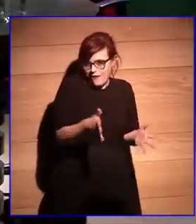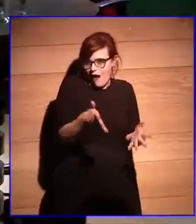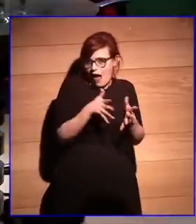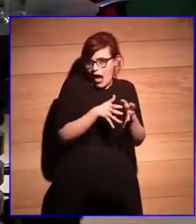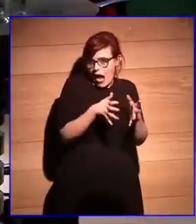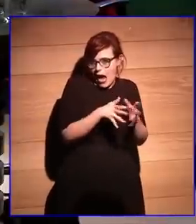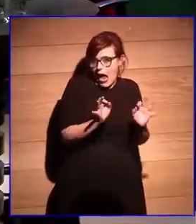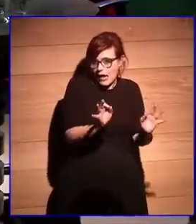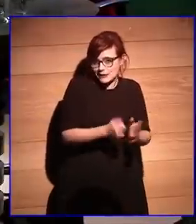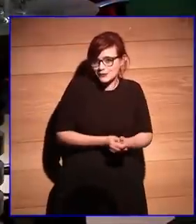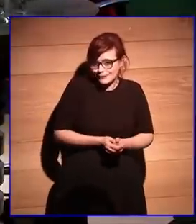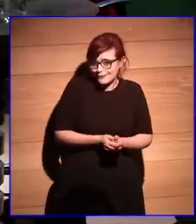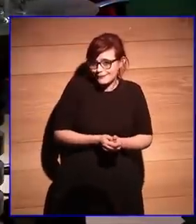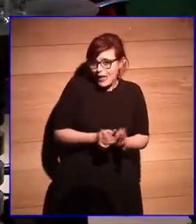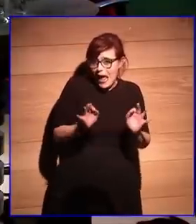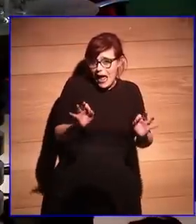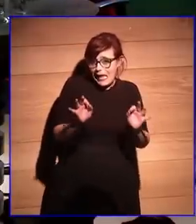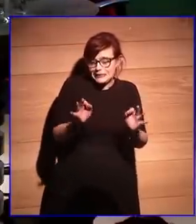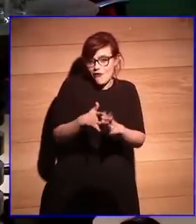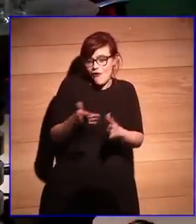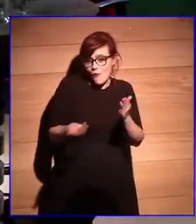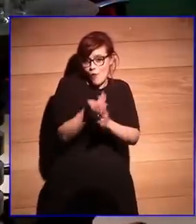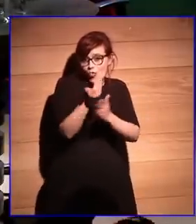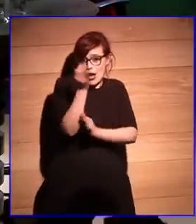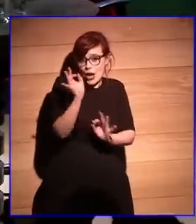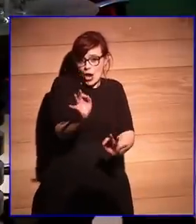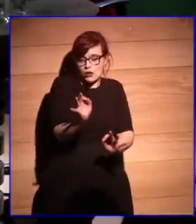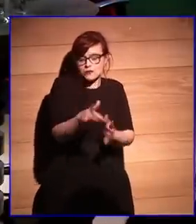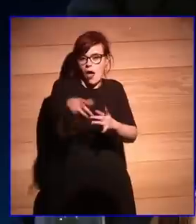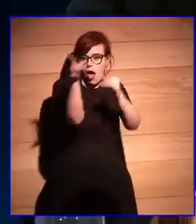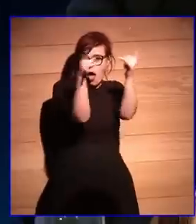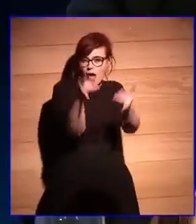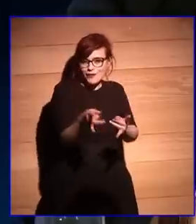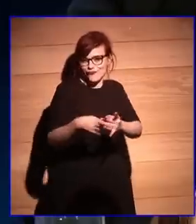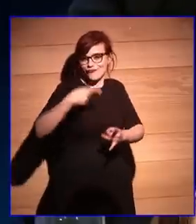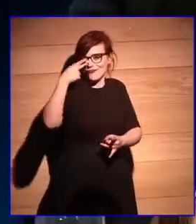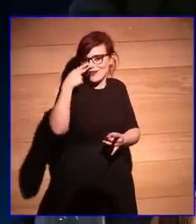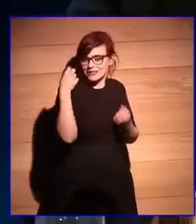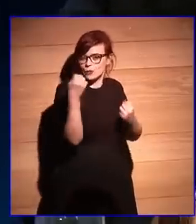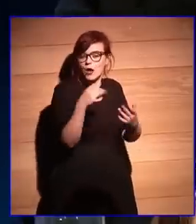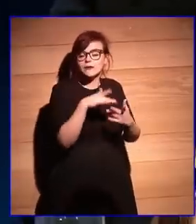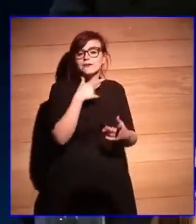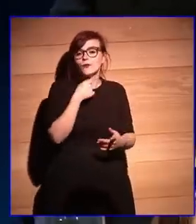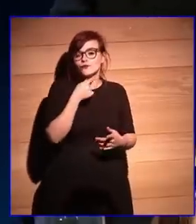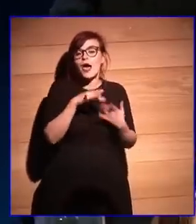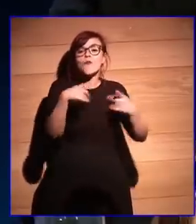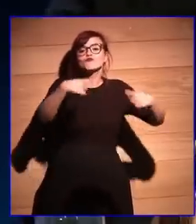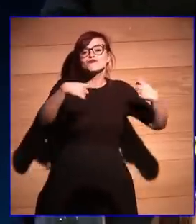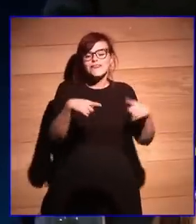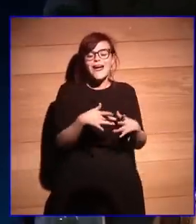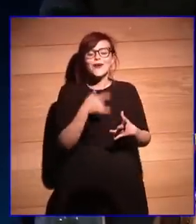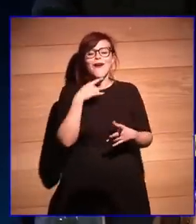sí, yo creo que el villano moderno tiene una persona atractiva, interesante. Eso es que le gusta la música, ¿no?